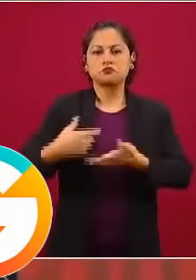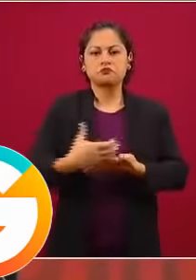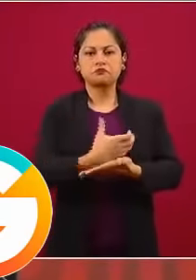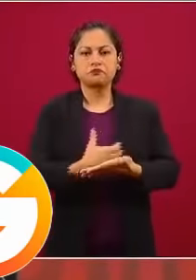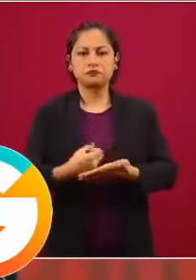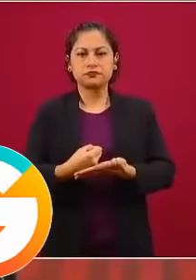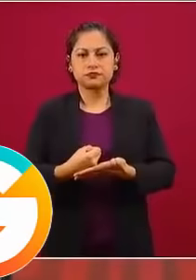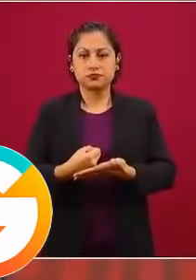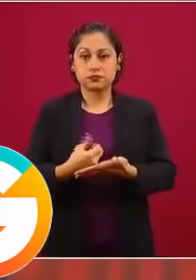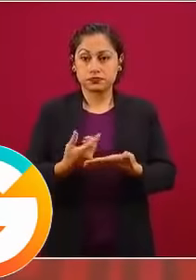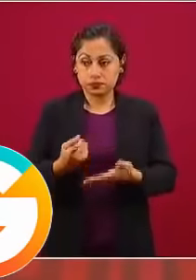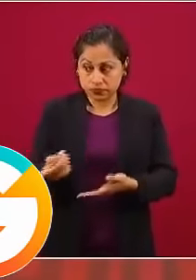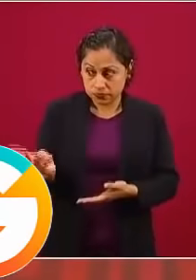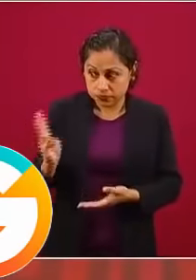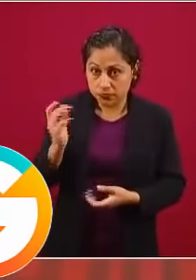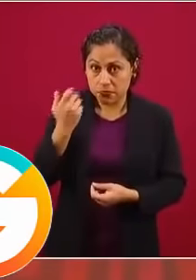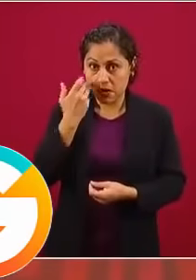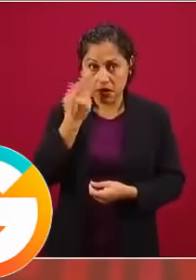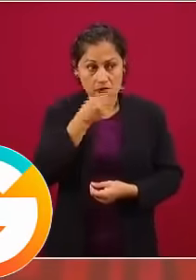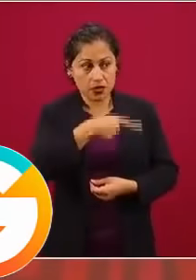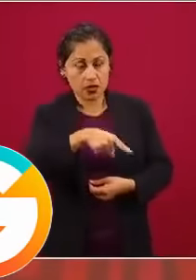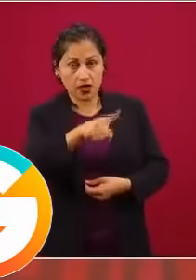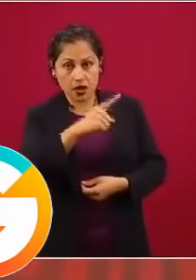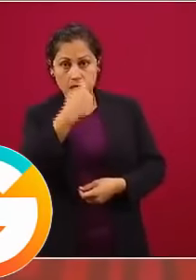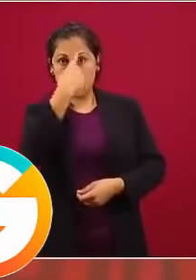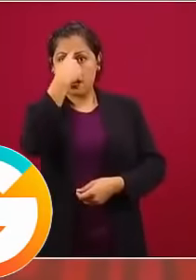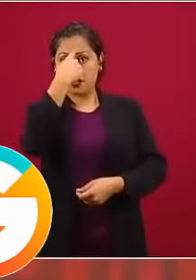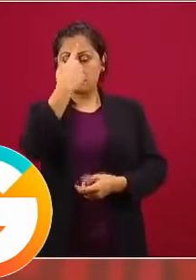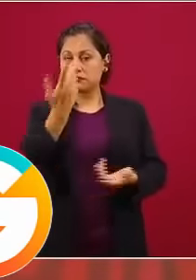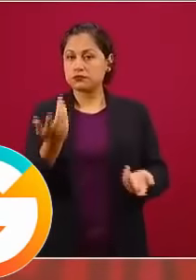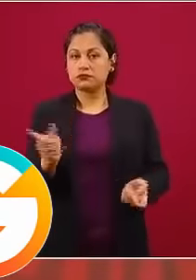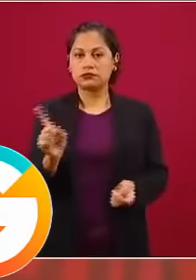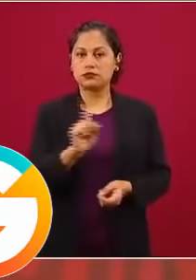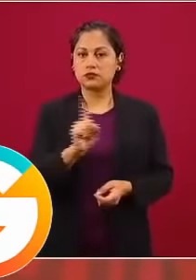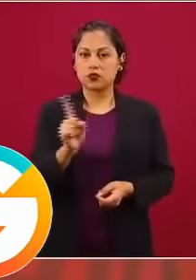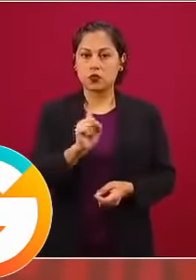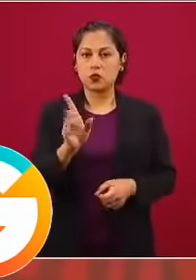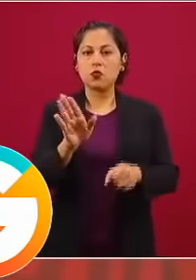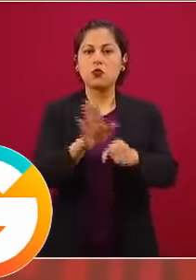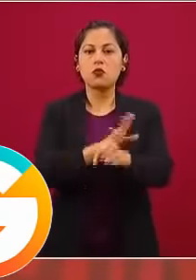Por eso es muy importante acabar con la corrupción.